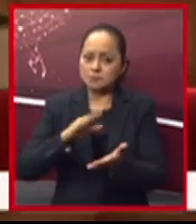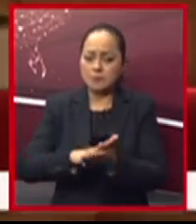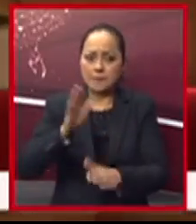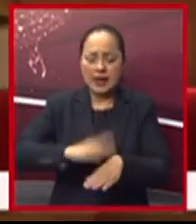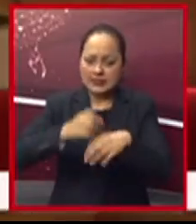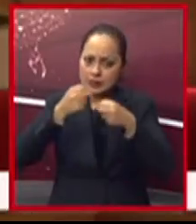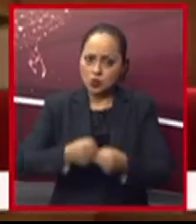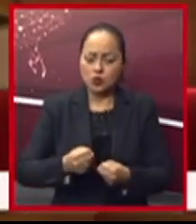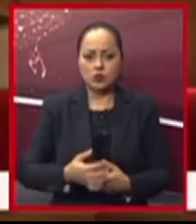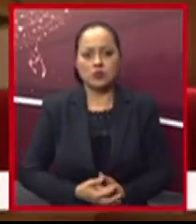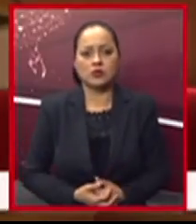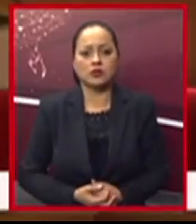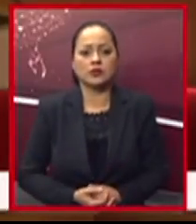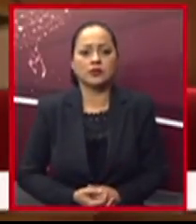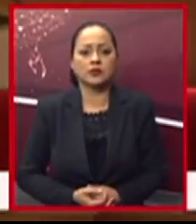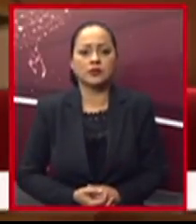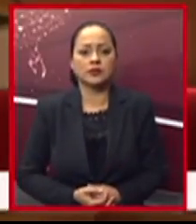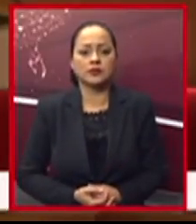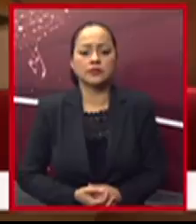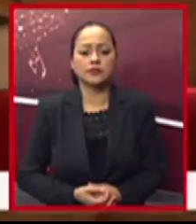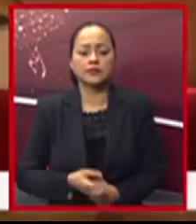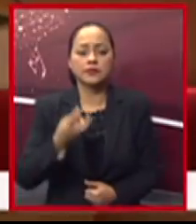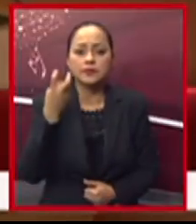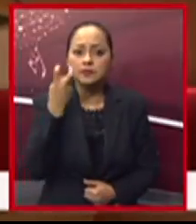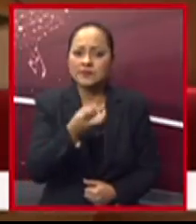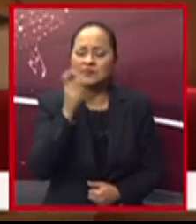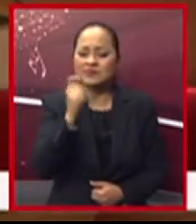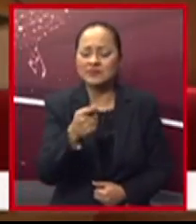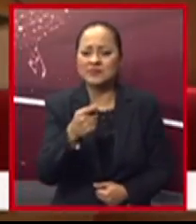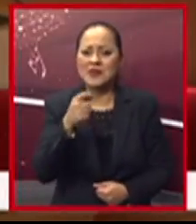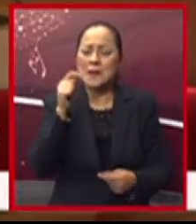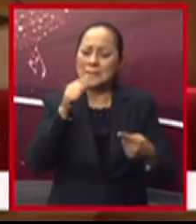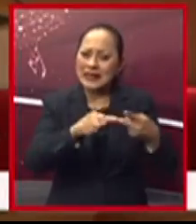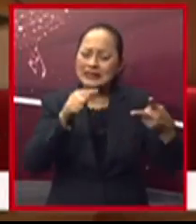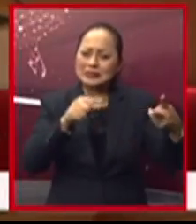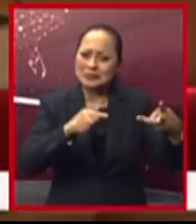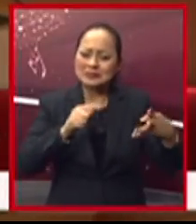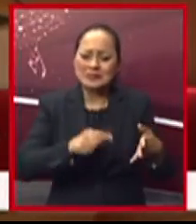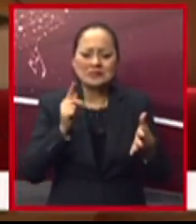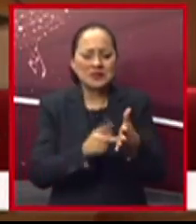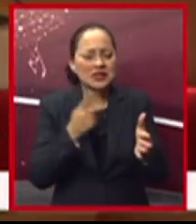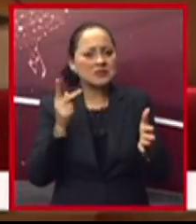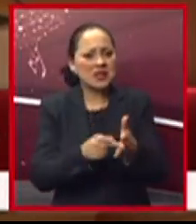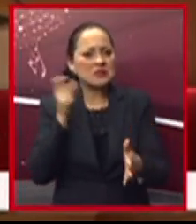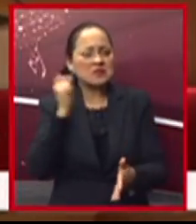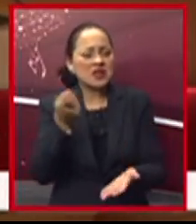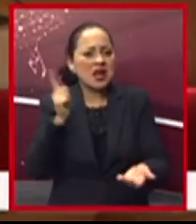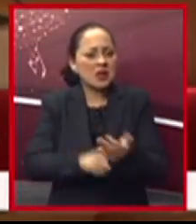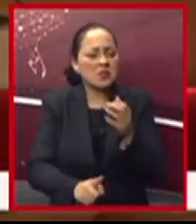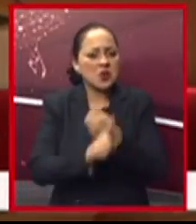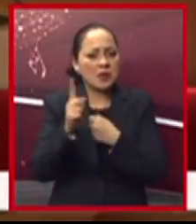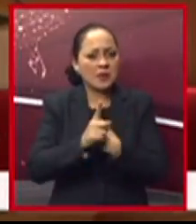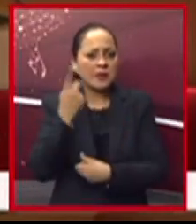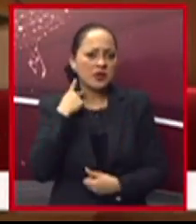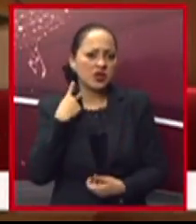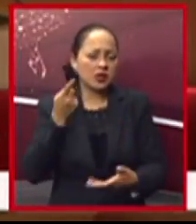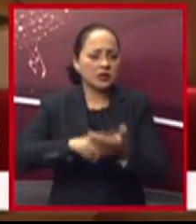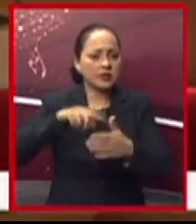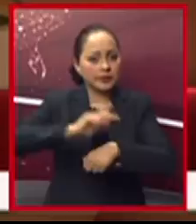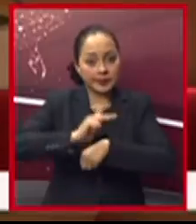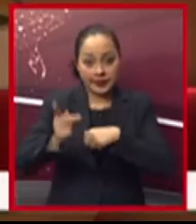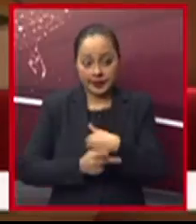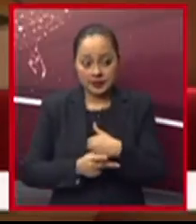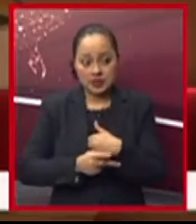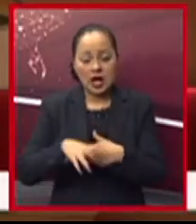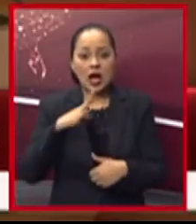amenazas. Es una de tantas muestras de descomposición política que vive el país.